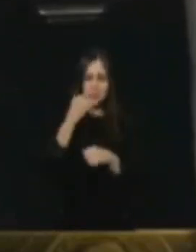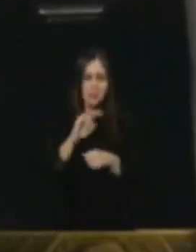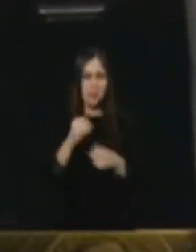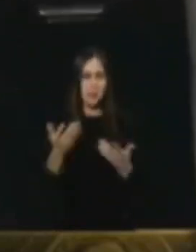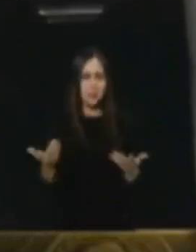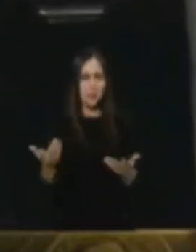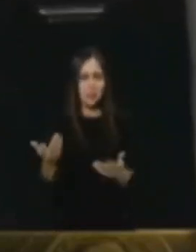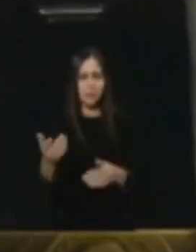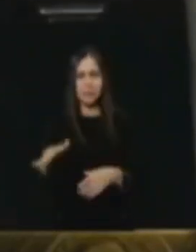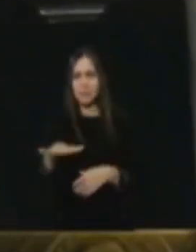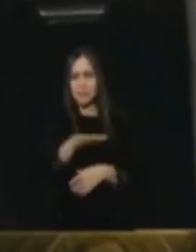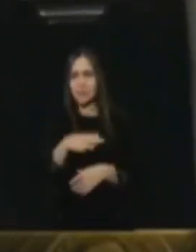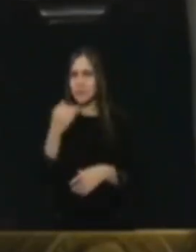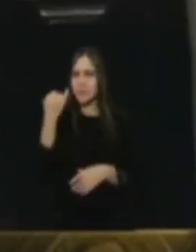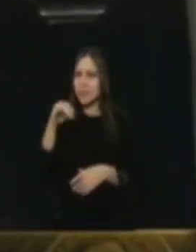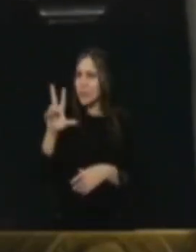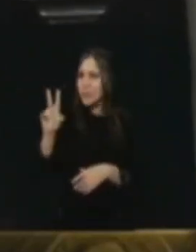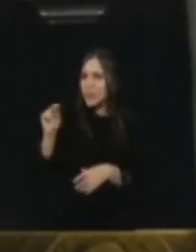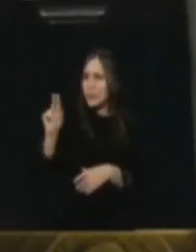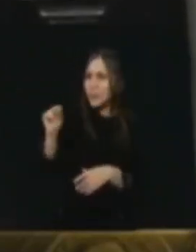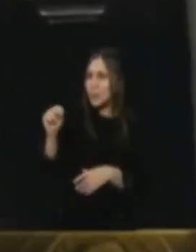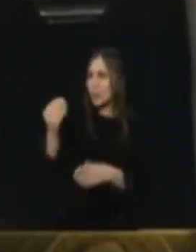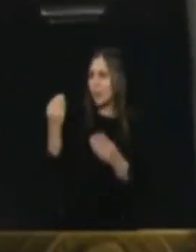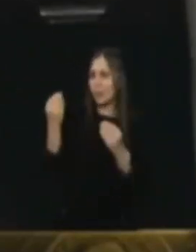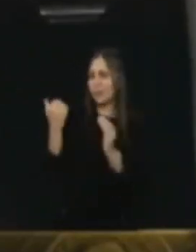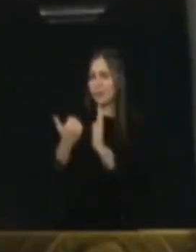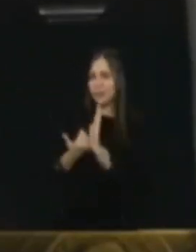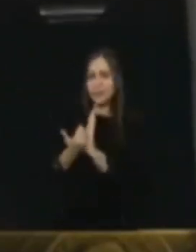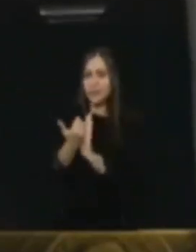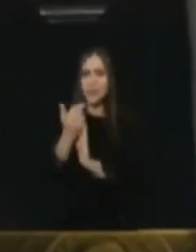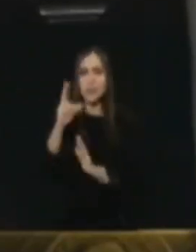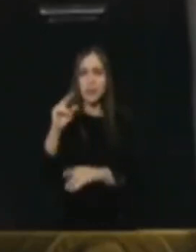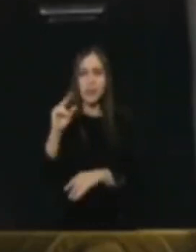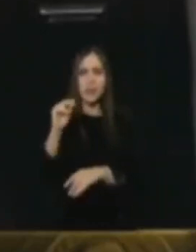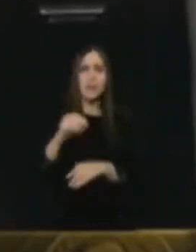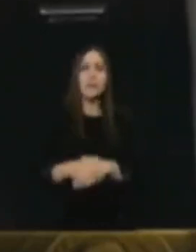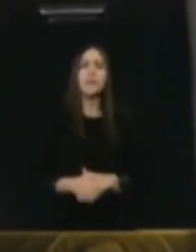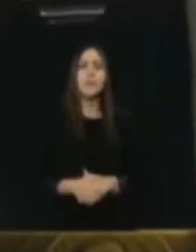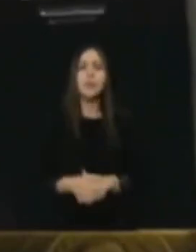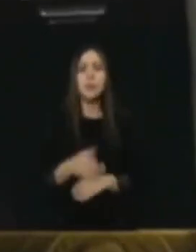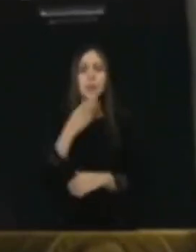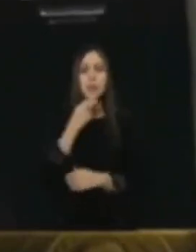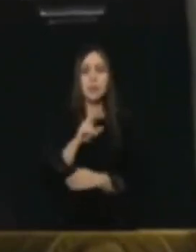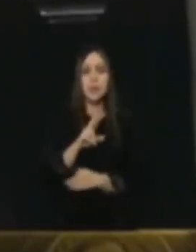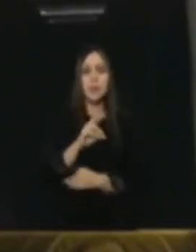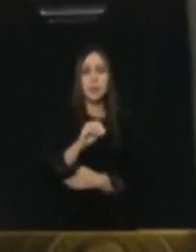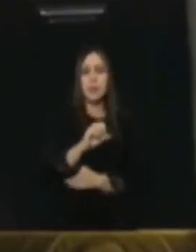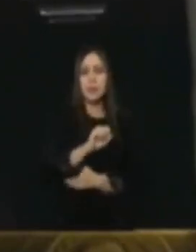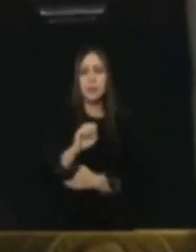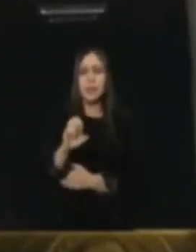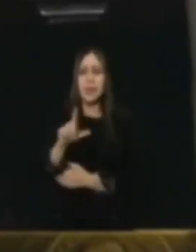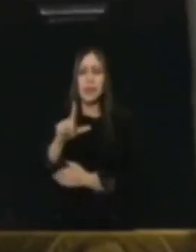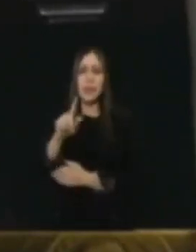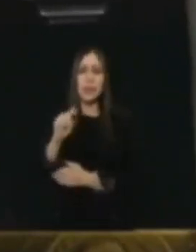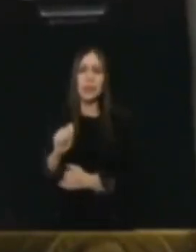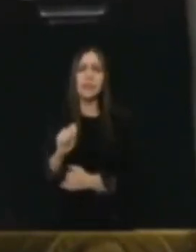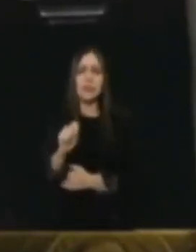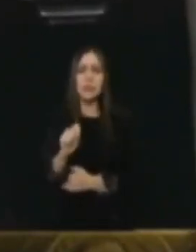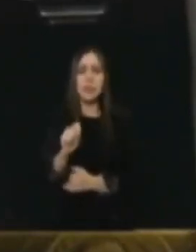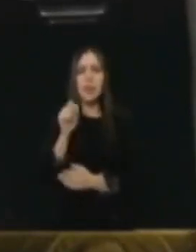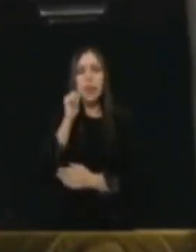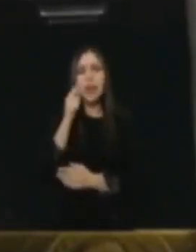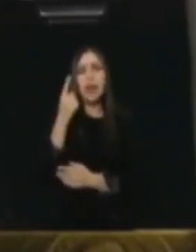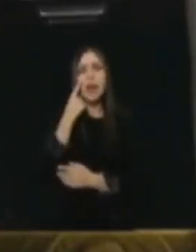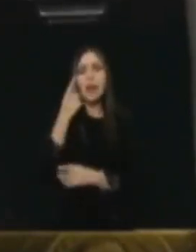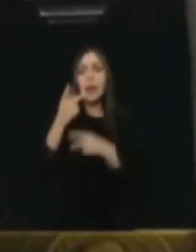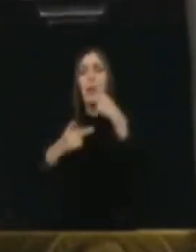para tanto, no es para tanto. Bertrand Russell solía decir: el amor